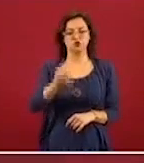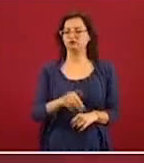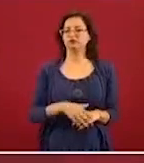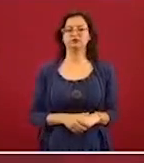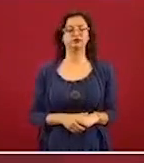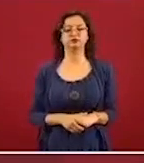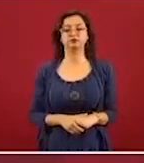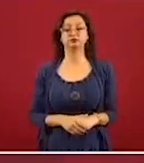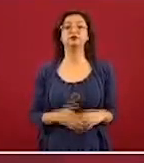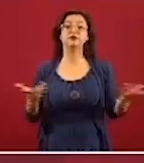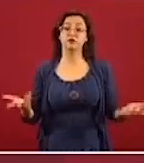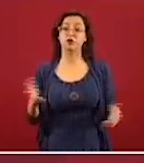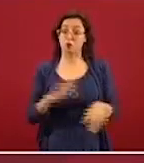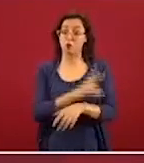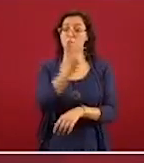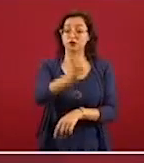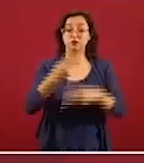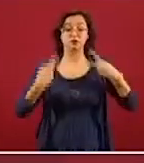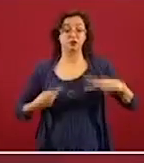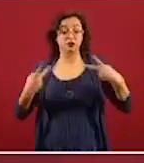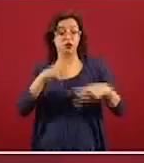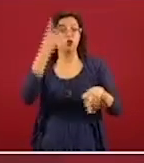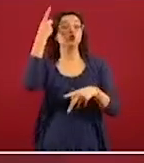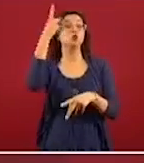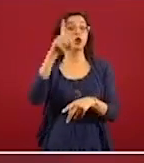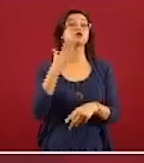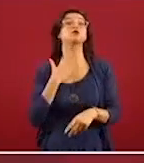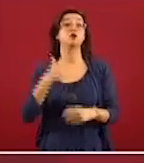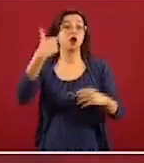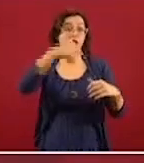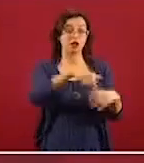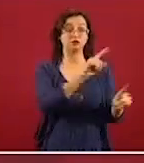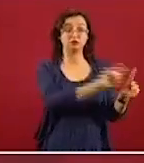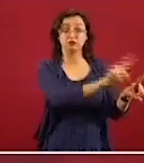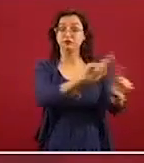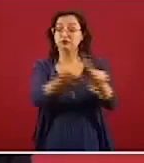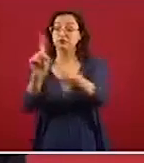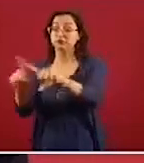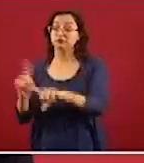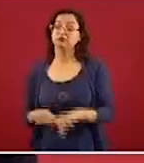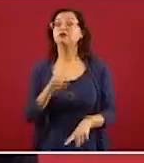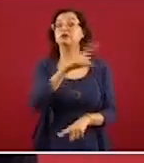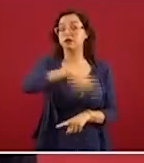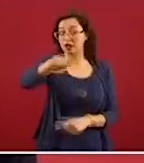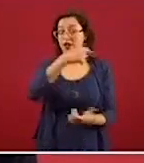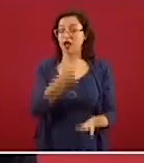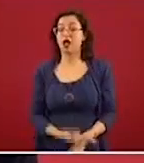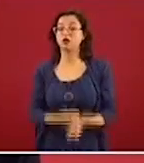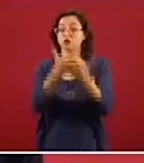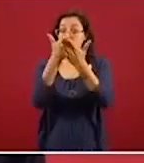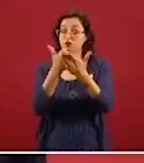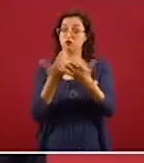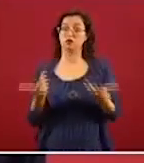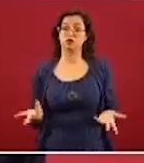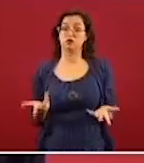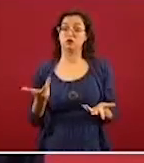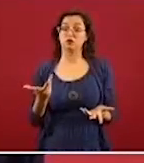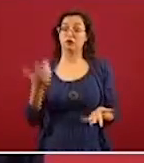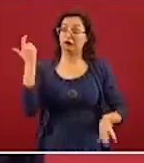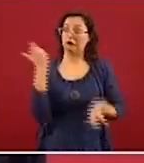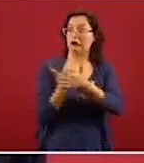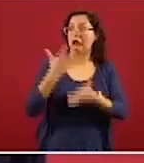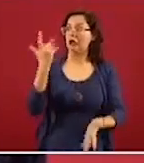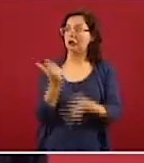los gasolineros que nos ayuden, que no se queden con la ganancia, con